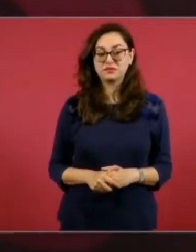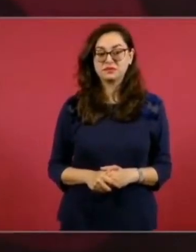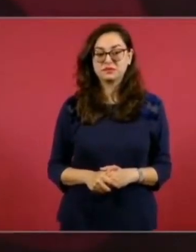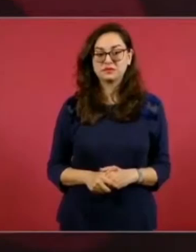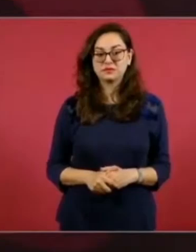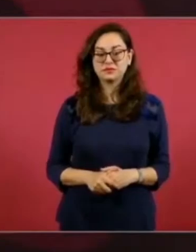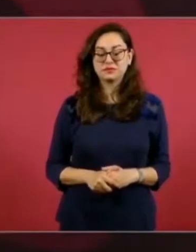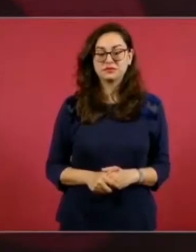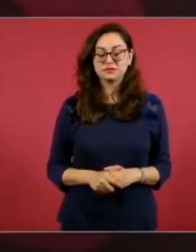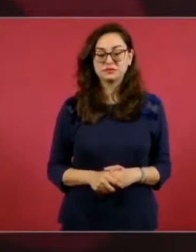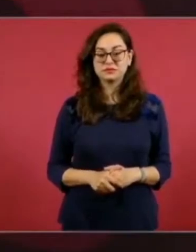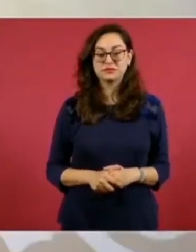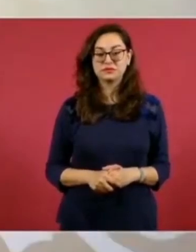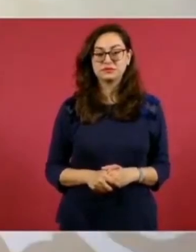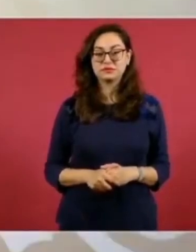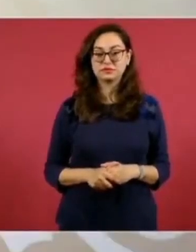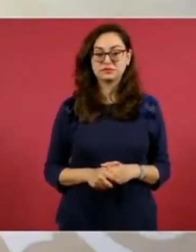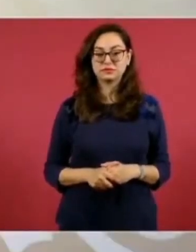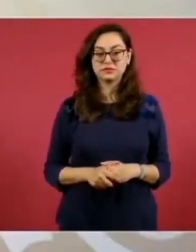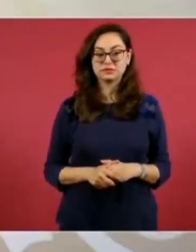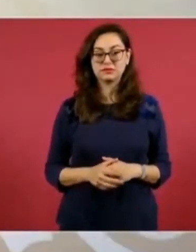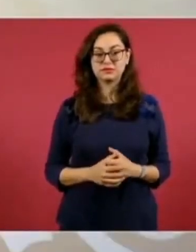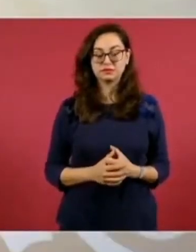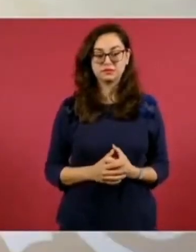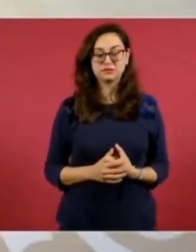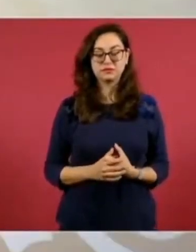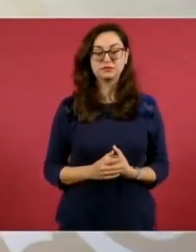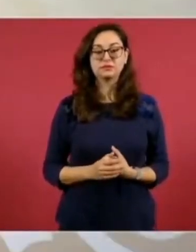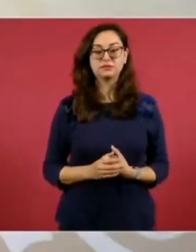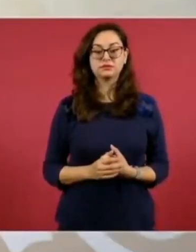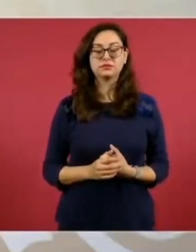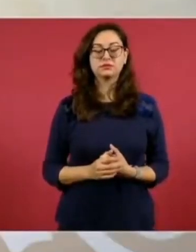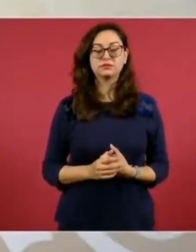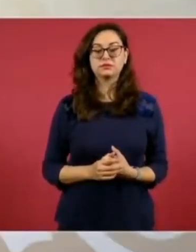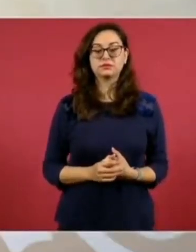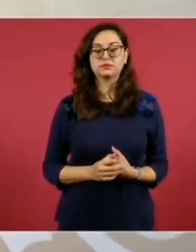¿Qué fue lo que sucedió? Que